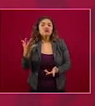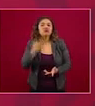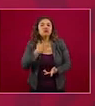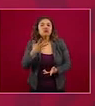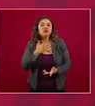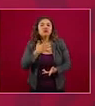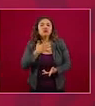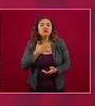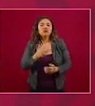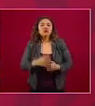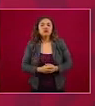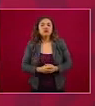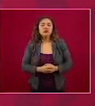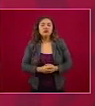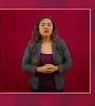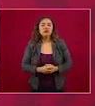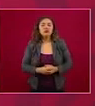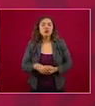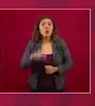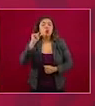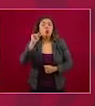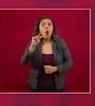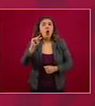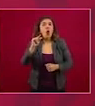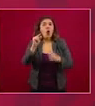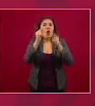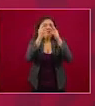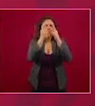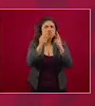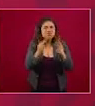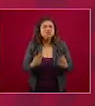fueron pocos los daños, desde luego